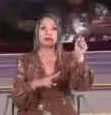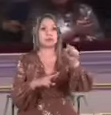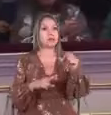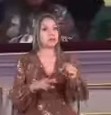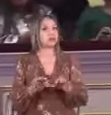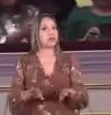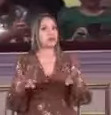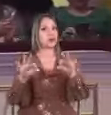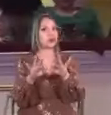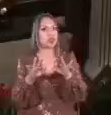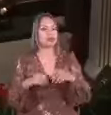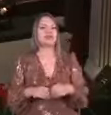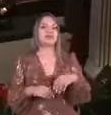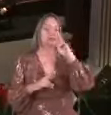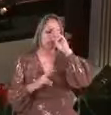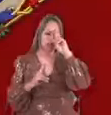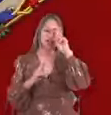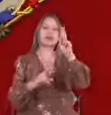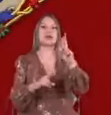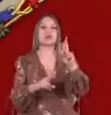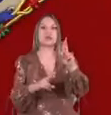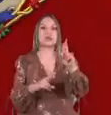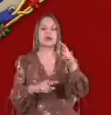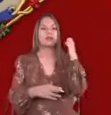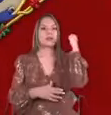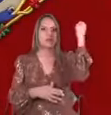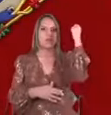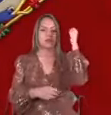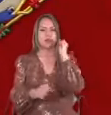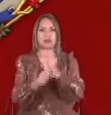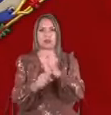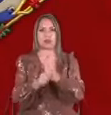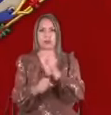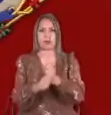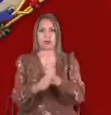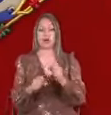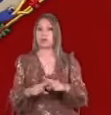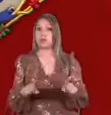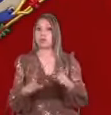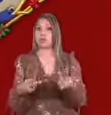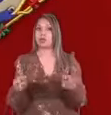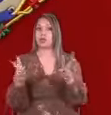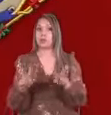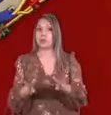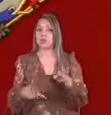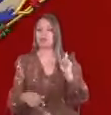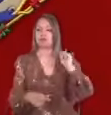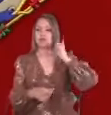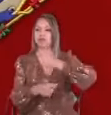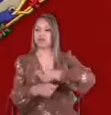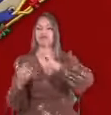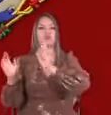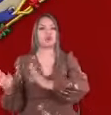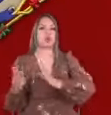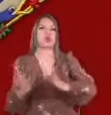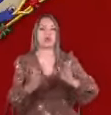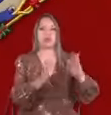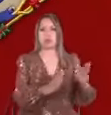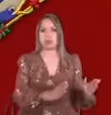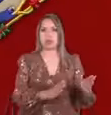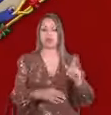es muy importante, vamos a respetar el derecho al trabajo, pero al mismo tiempo vamos a ordenar la ciudad.